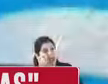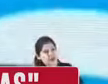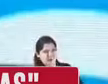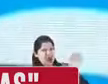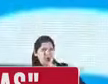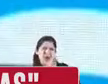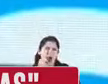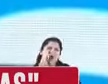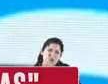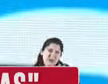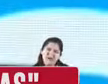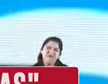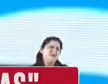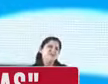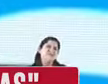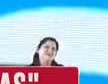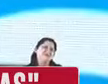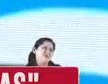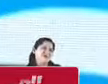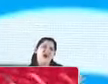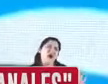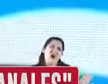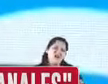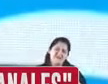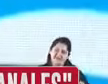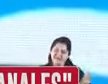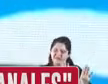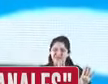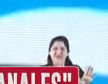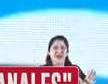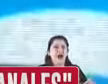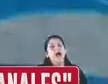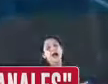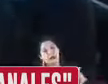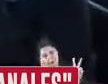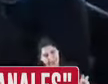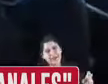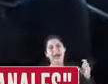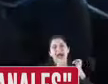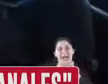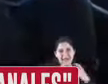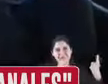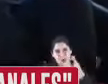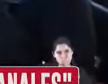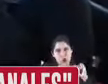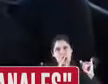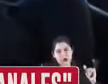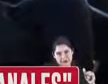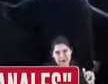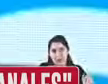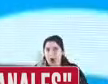pena no vale la pena si me casé no vale la pena una cosa es la discusión y otra cosa es el maltrato